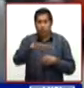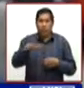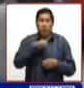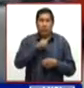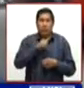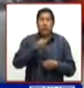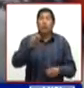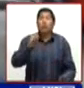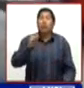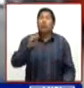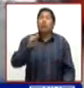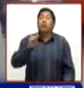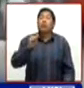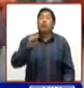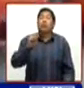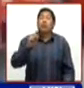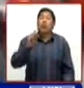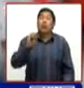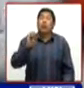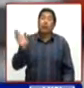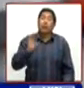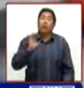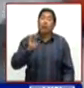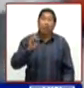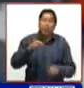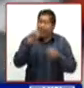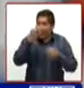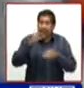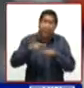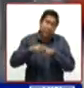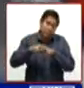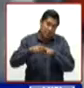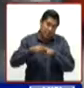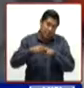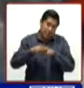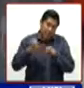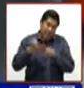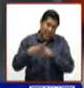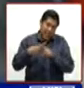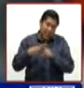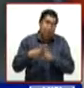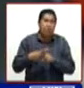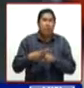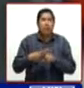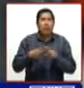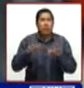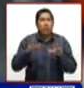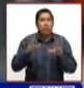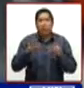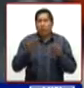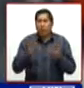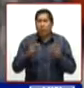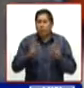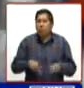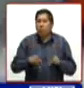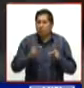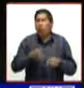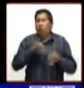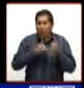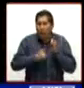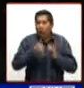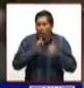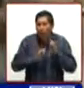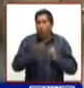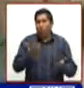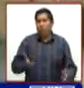La Mancocapac. Y esto es lo que denuncian los vecinos. La inseguridad por gente que está consumiendo bebidas alcohólicas.